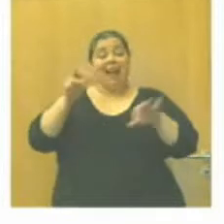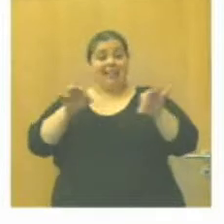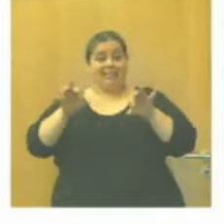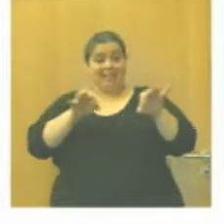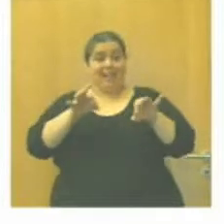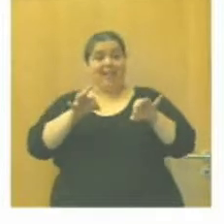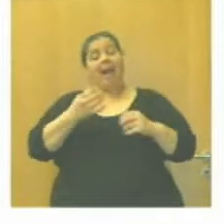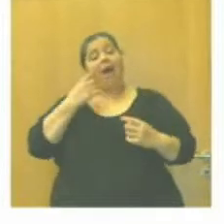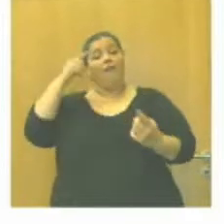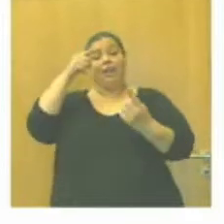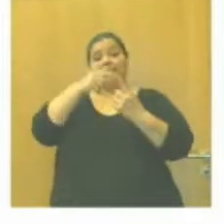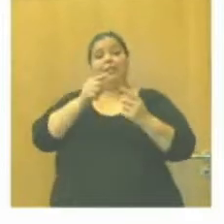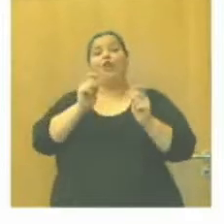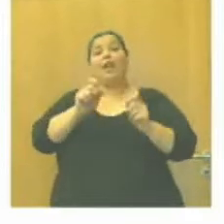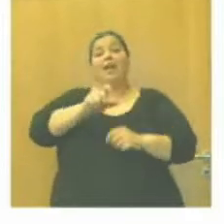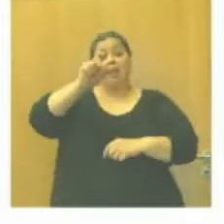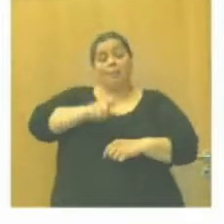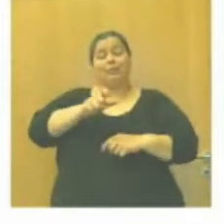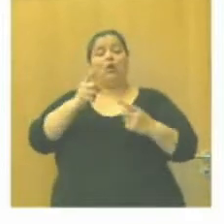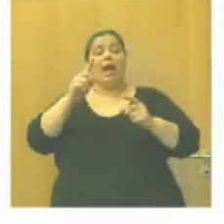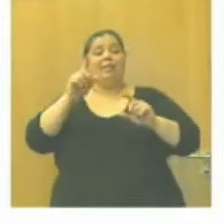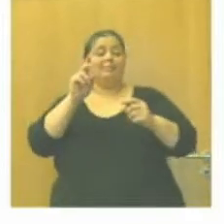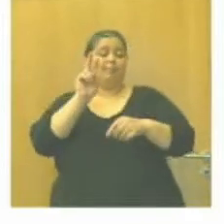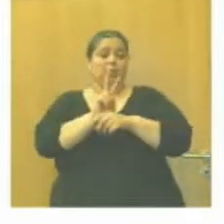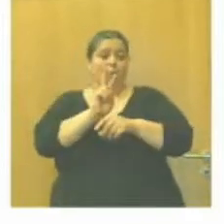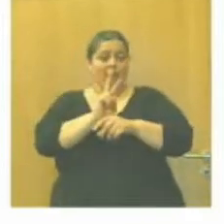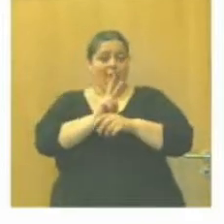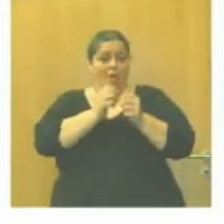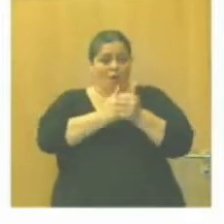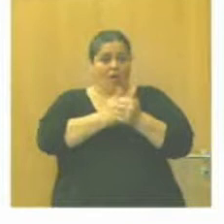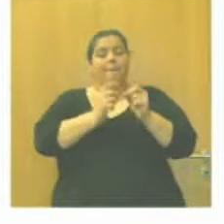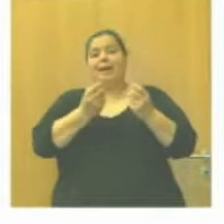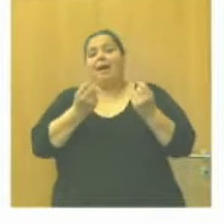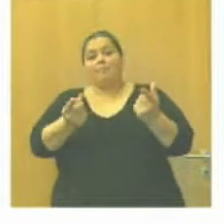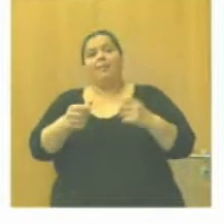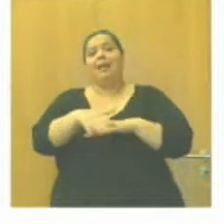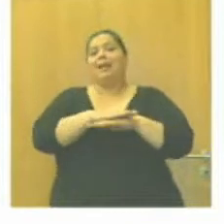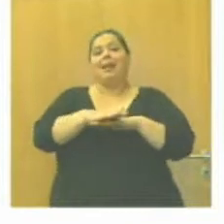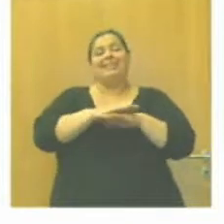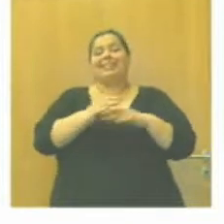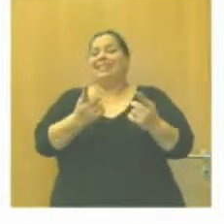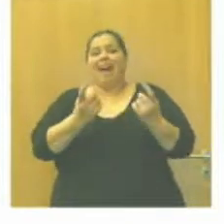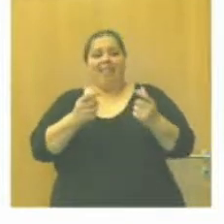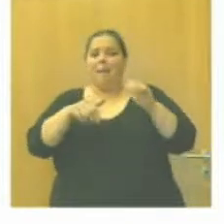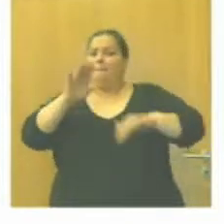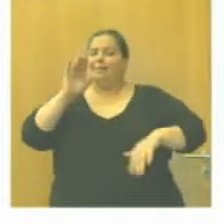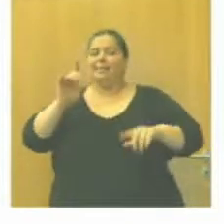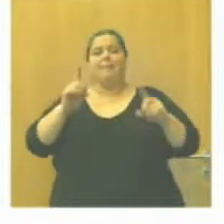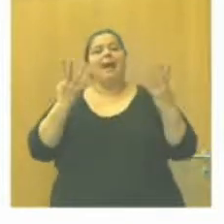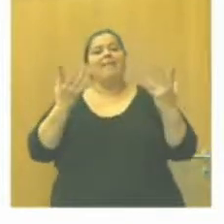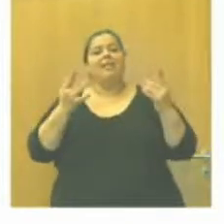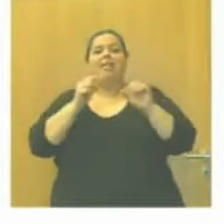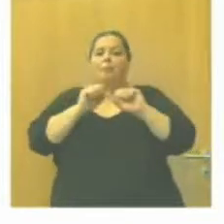los cuidadores, es el apoyo para satisfacer las necesidades básicas, habilidades para fortalecer